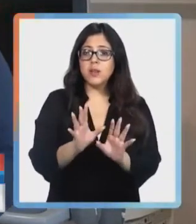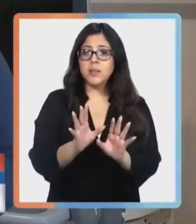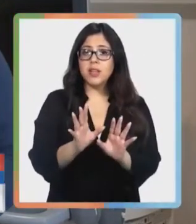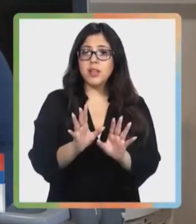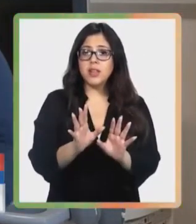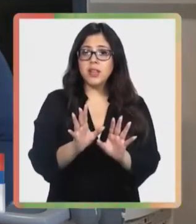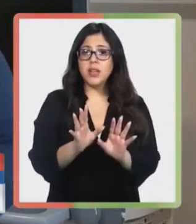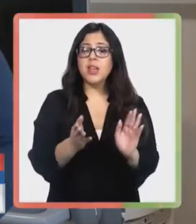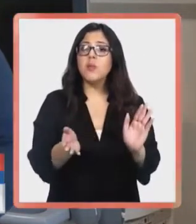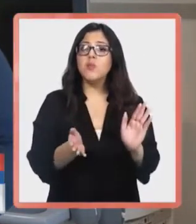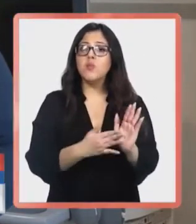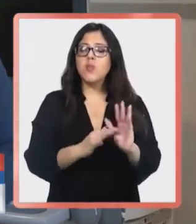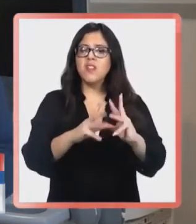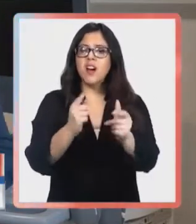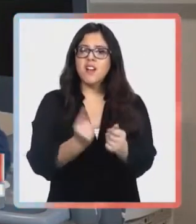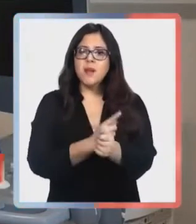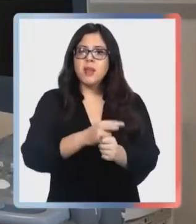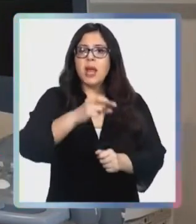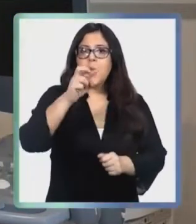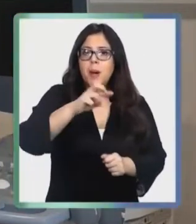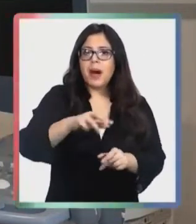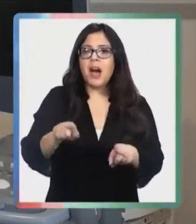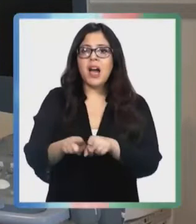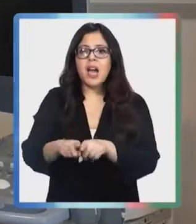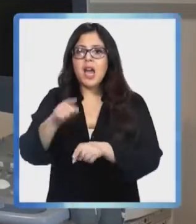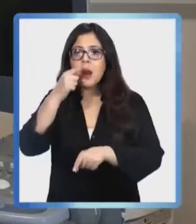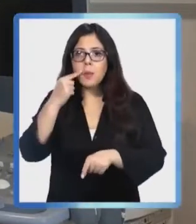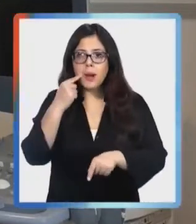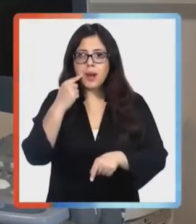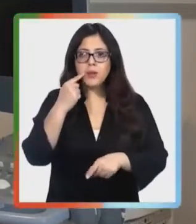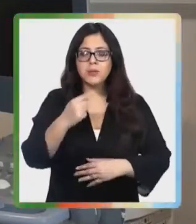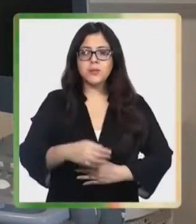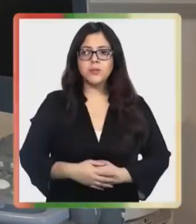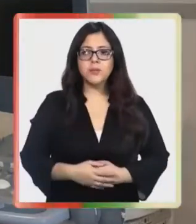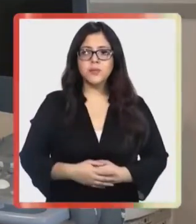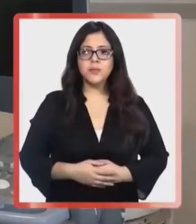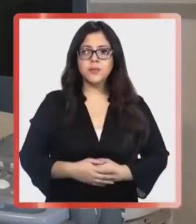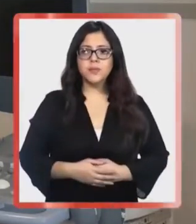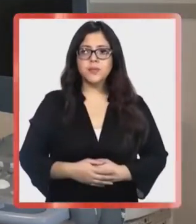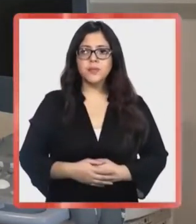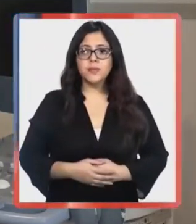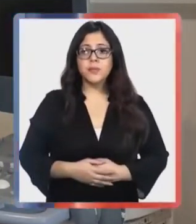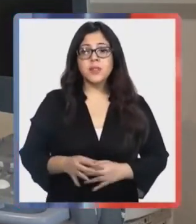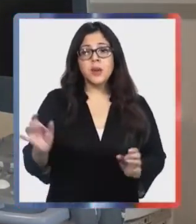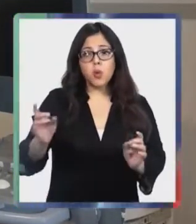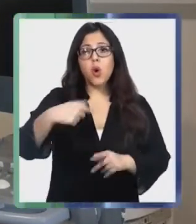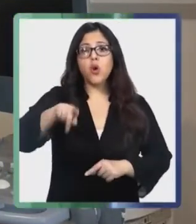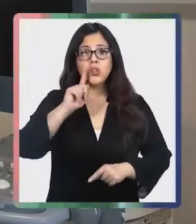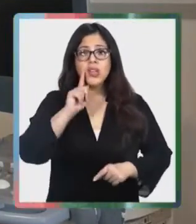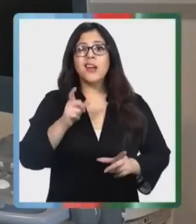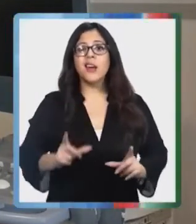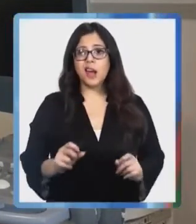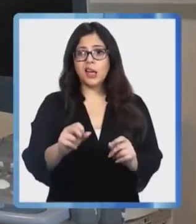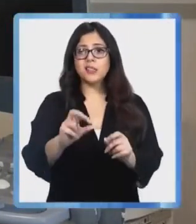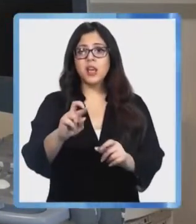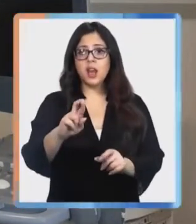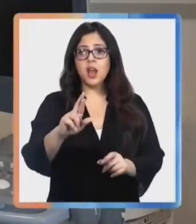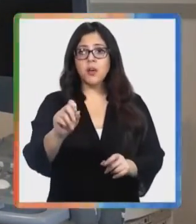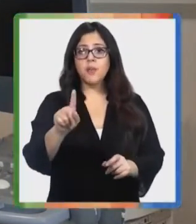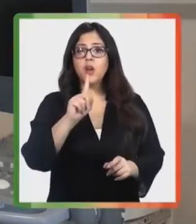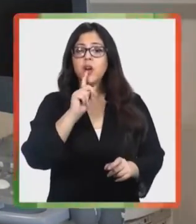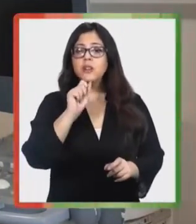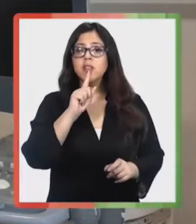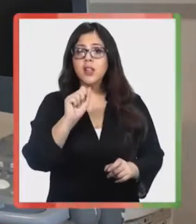que hay antecedentes familiares de padres hermanos que tengan cáncer de próstata